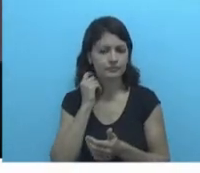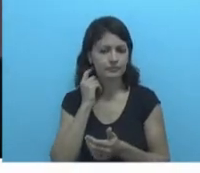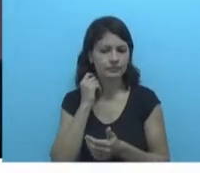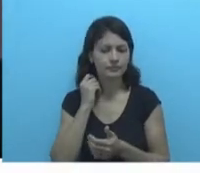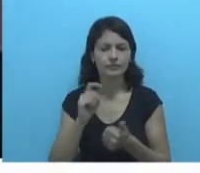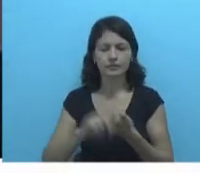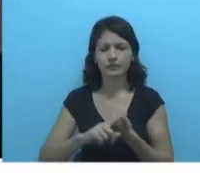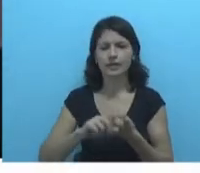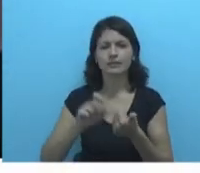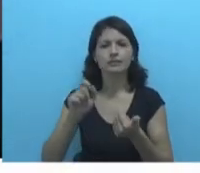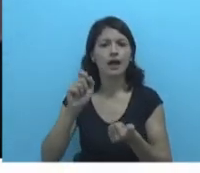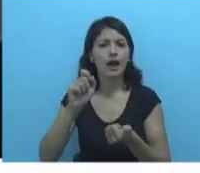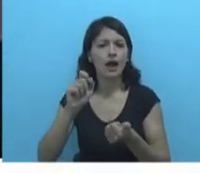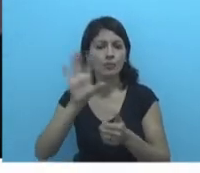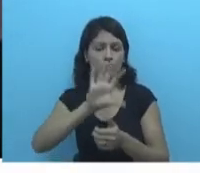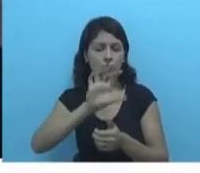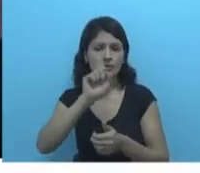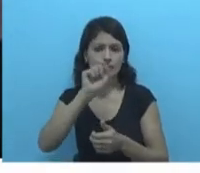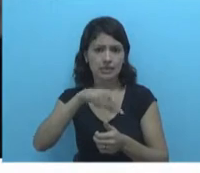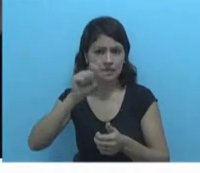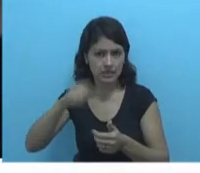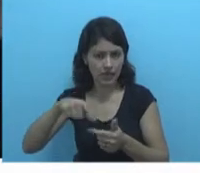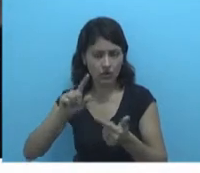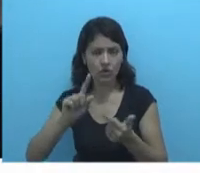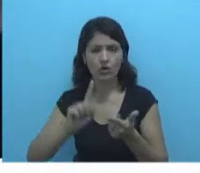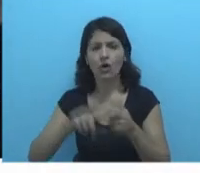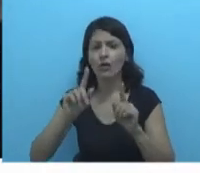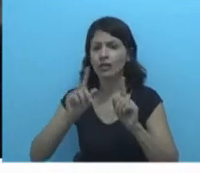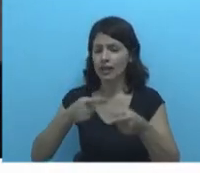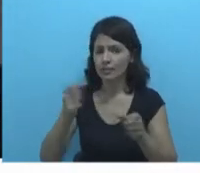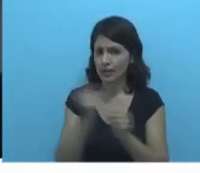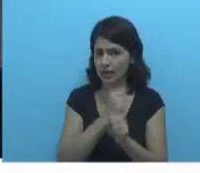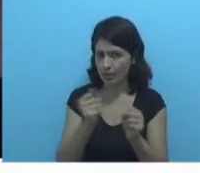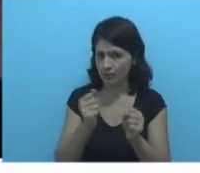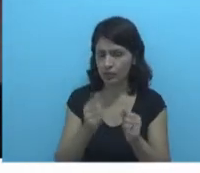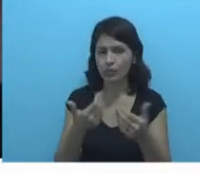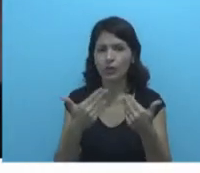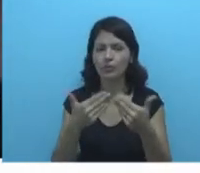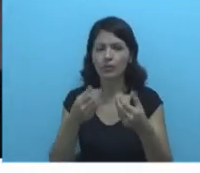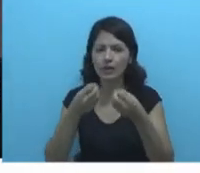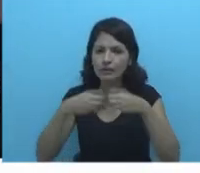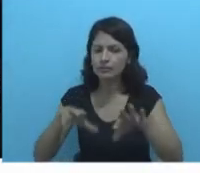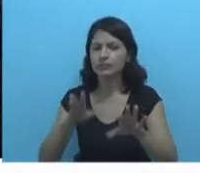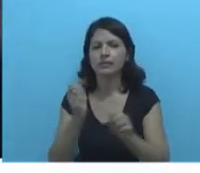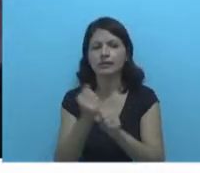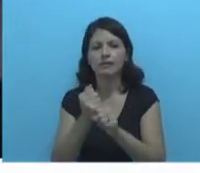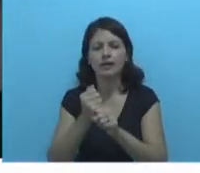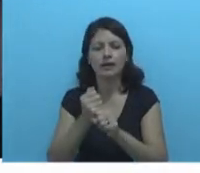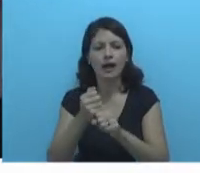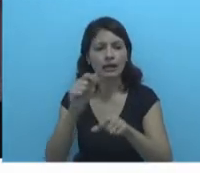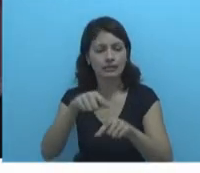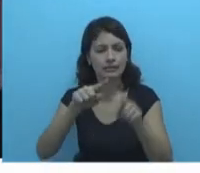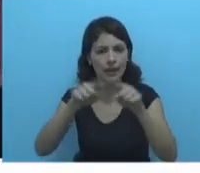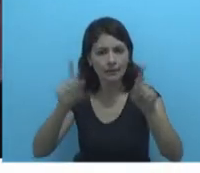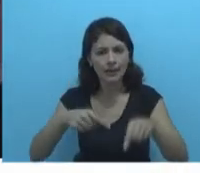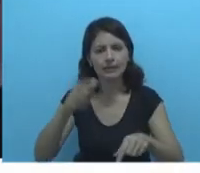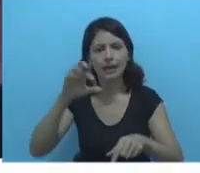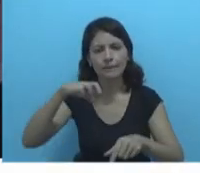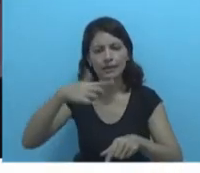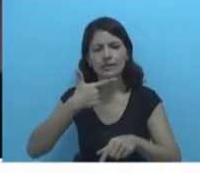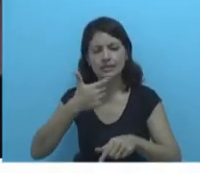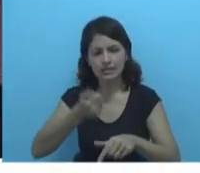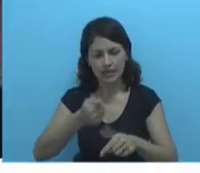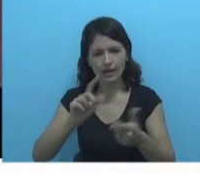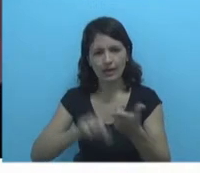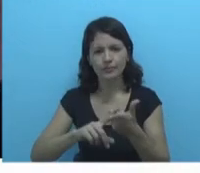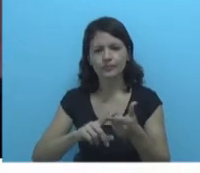Chaco aprobó la creación de plantas de PCA con el autoabastecimiento de oxígeno en los 14 hospitales de la provincia.